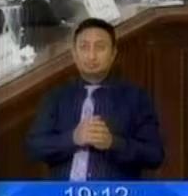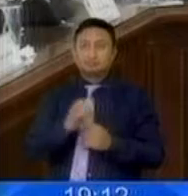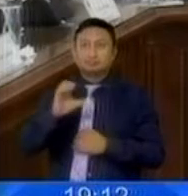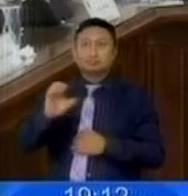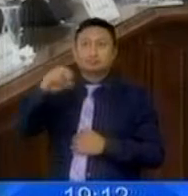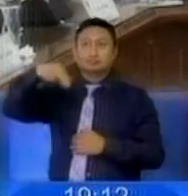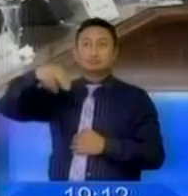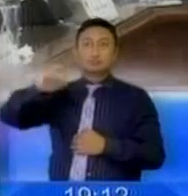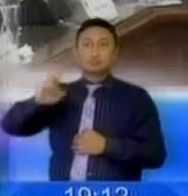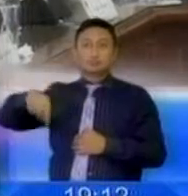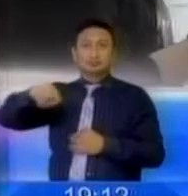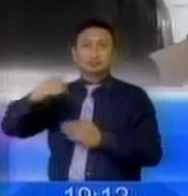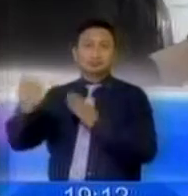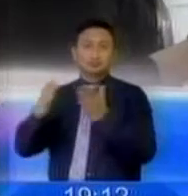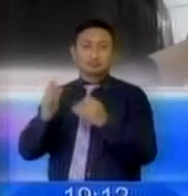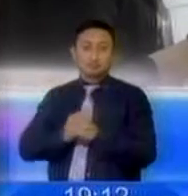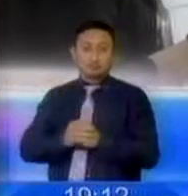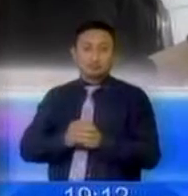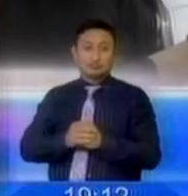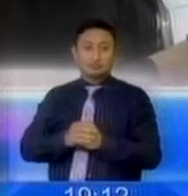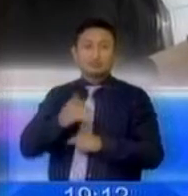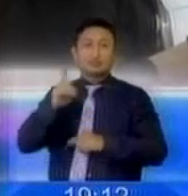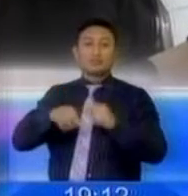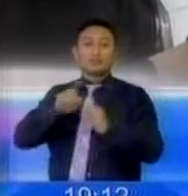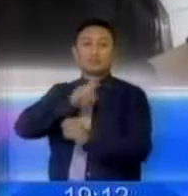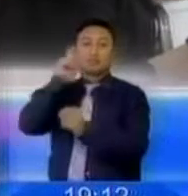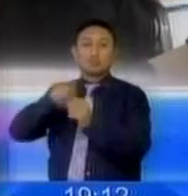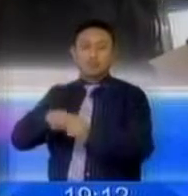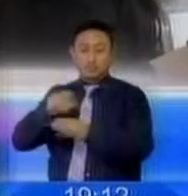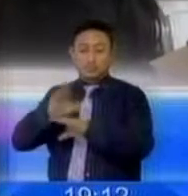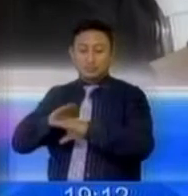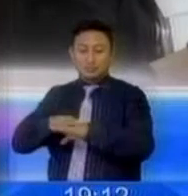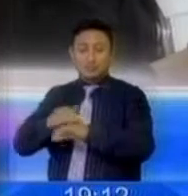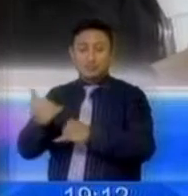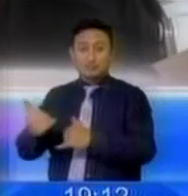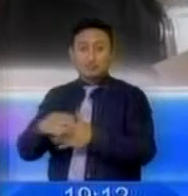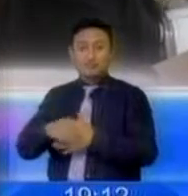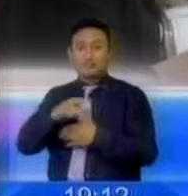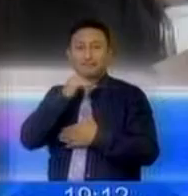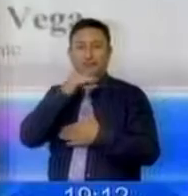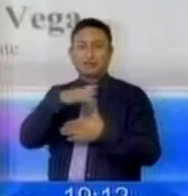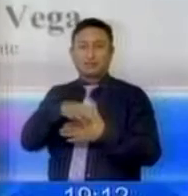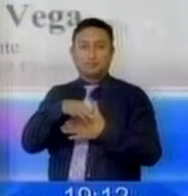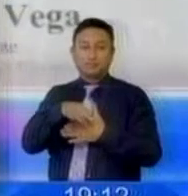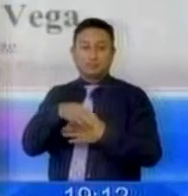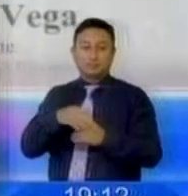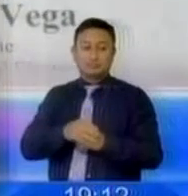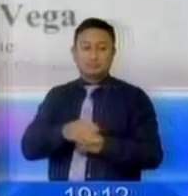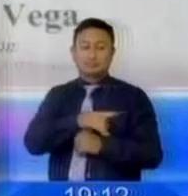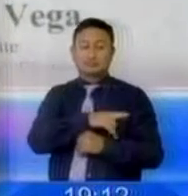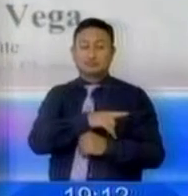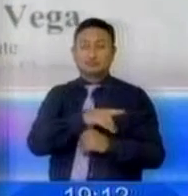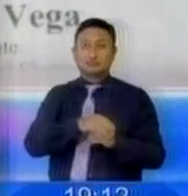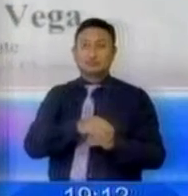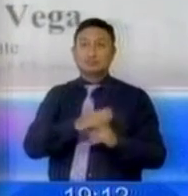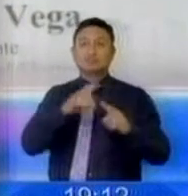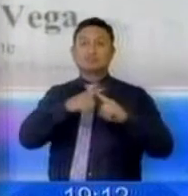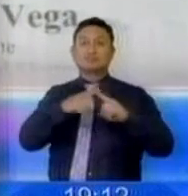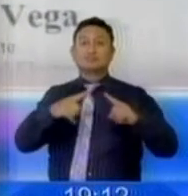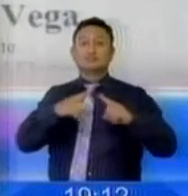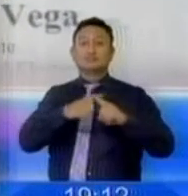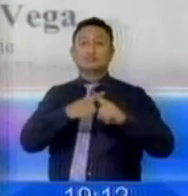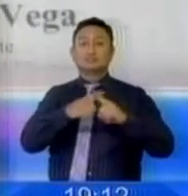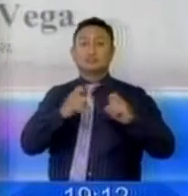CNE Transitorio, se negó dicha inscripción en virtud de que aún estarían pendientes de resolver los reclamos ingresados por exdirectivos